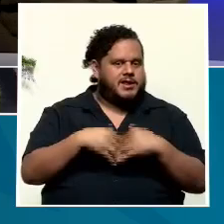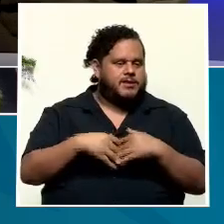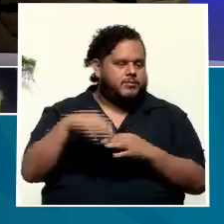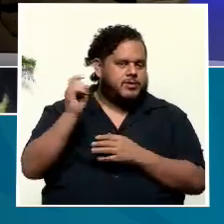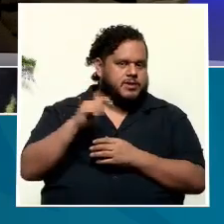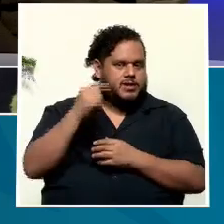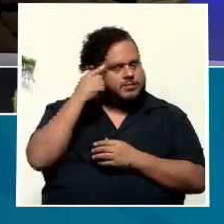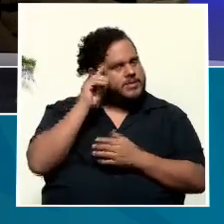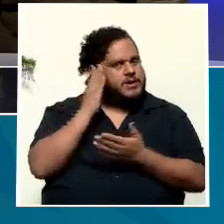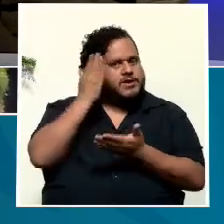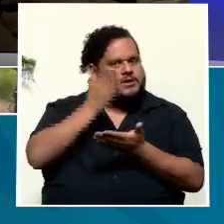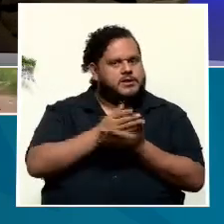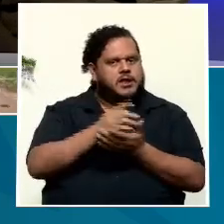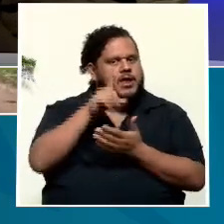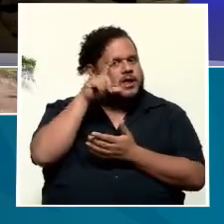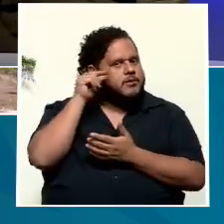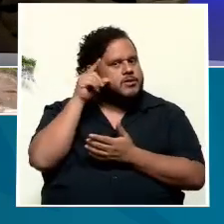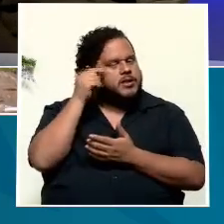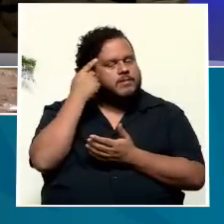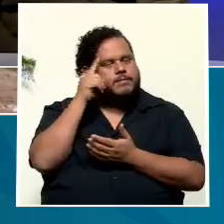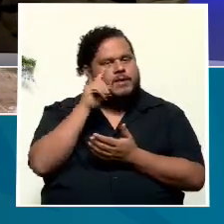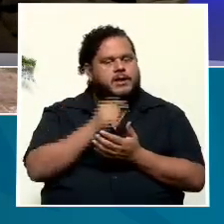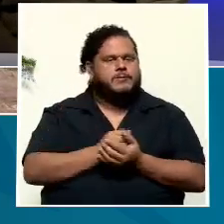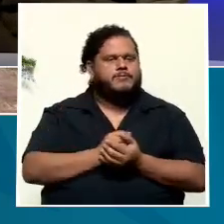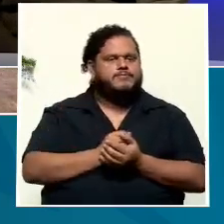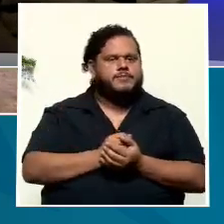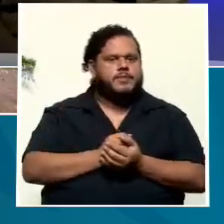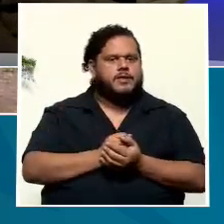para intervenir en WhatsApp, para intervenir